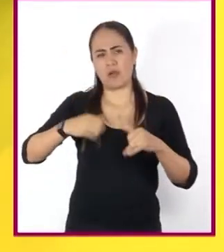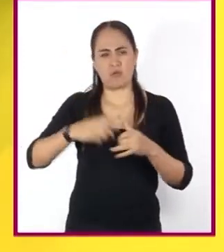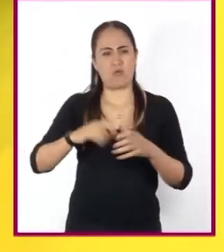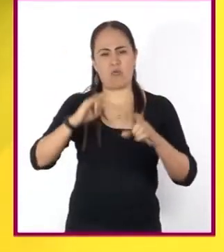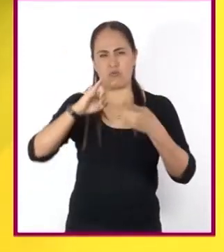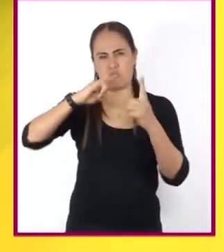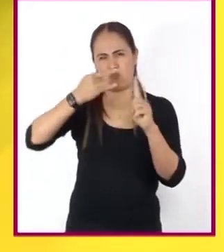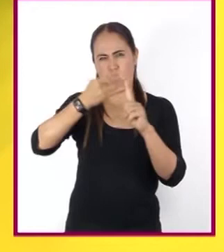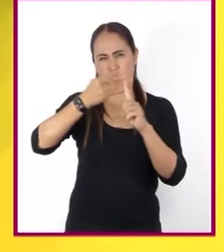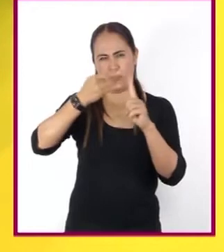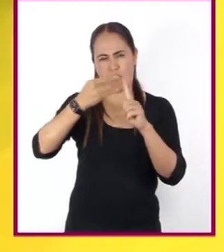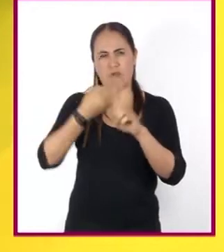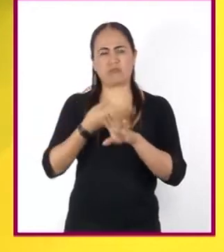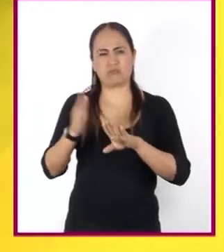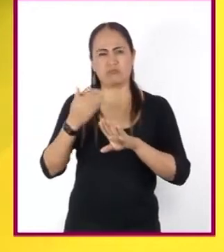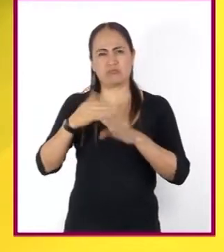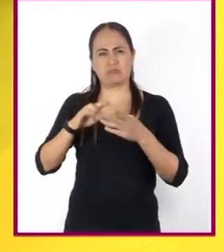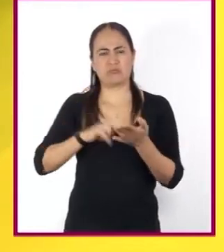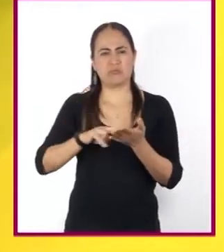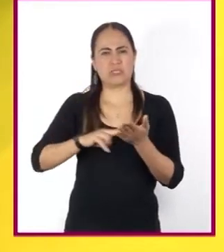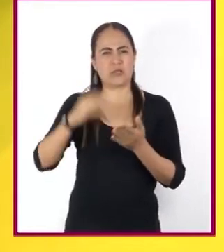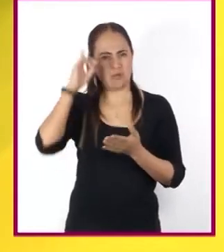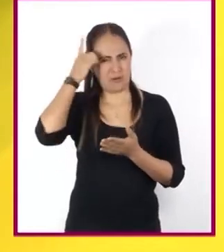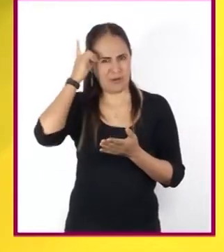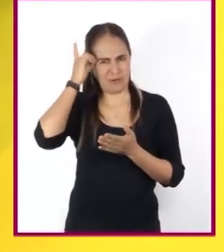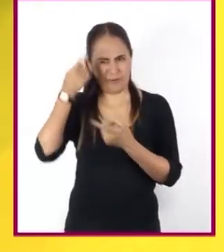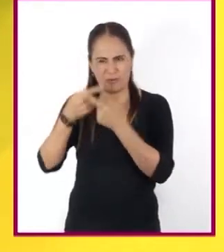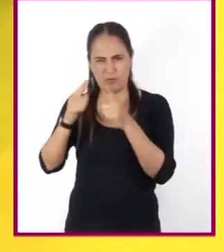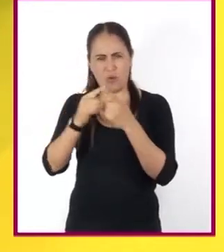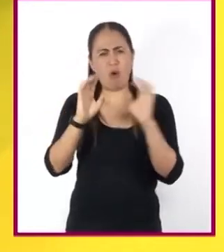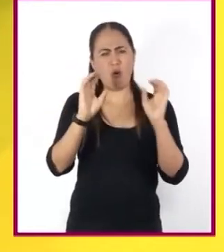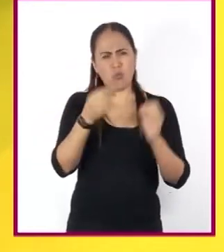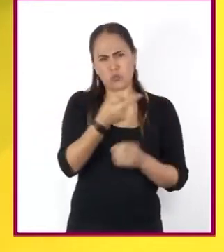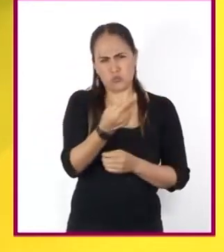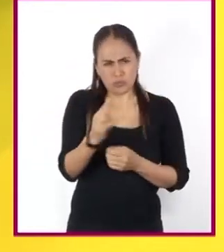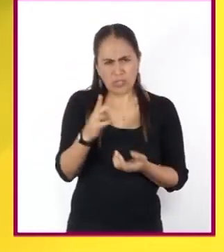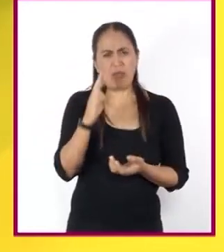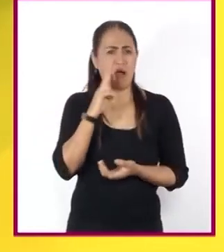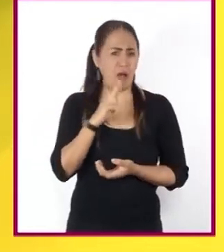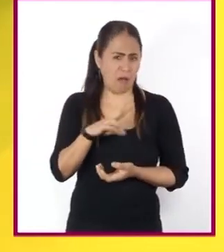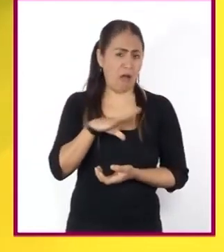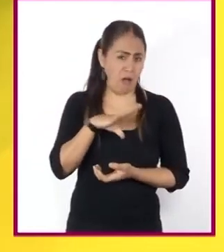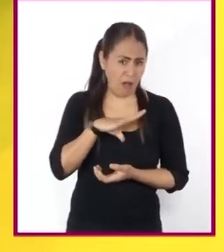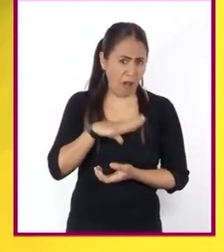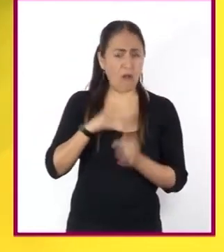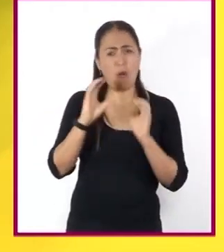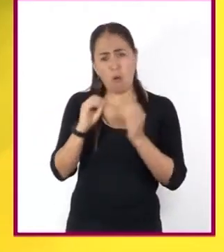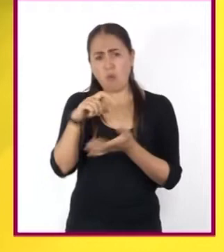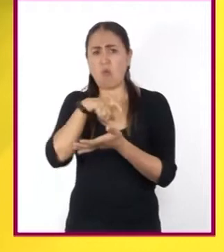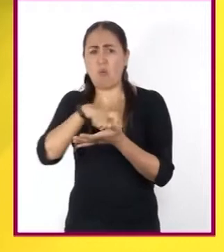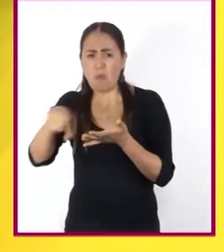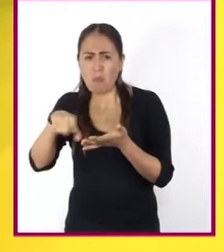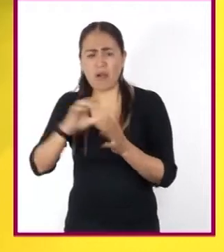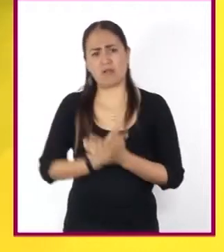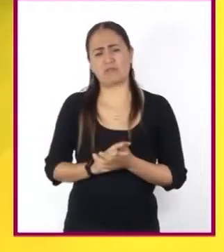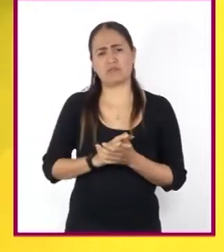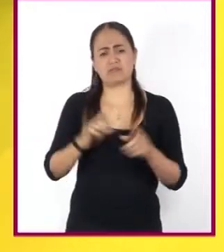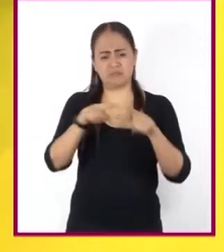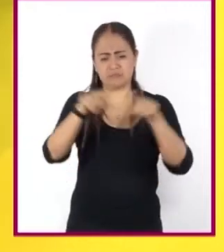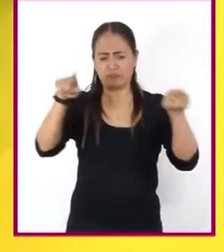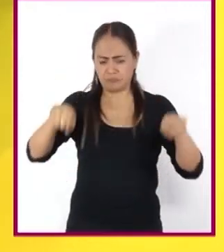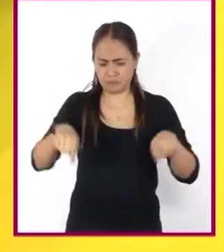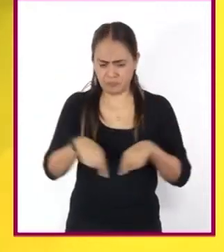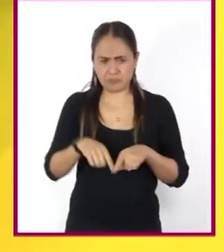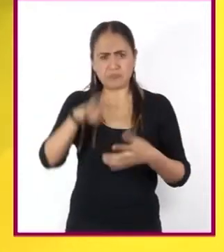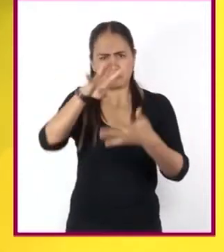casa o bien elaboren uno con material reciclado. Pueden hacer el tablero con cartoncillos y